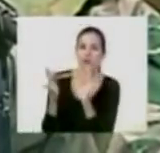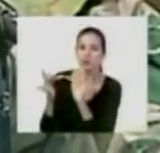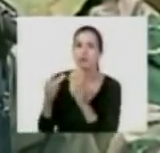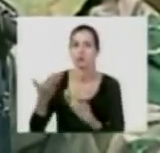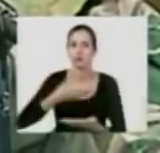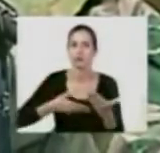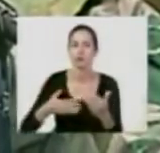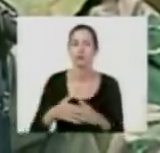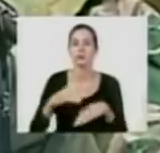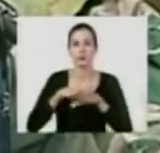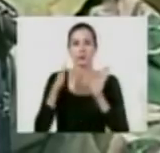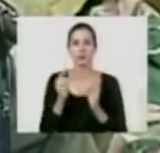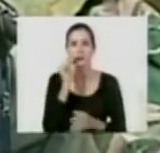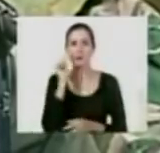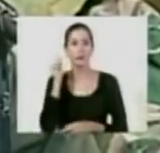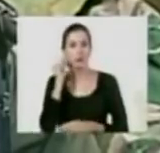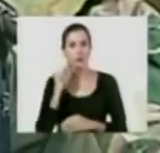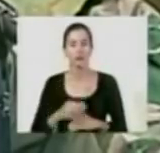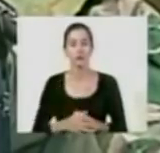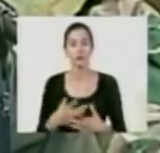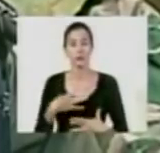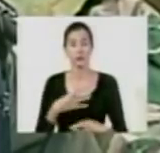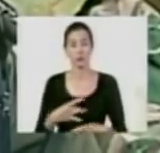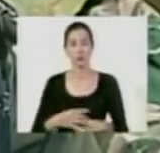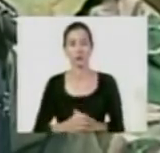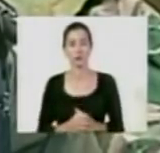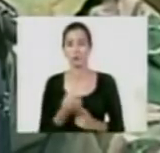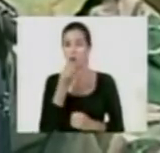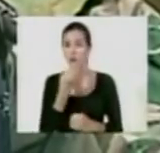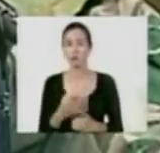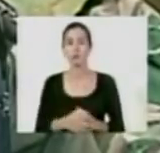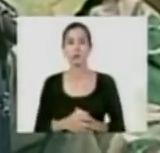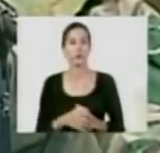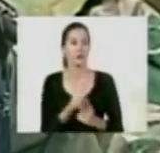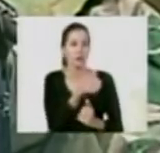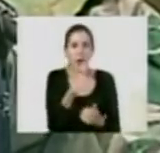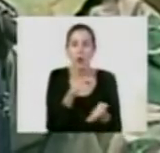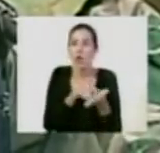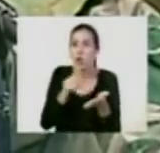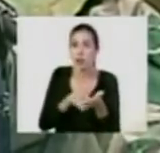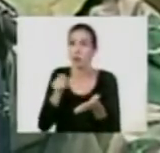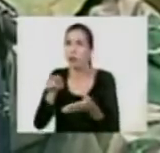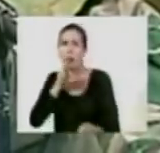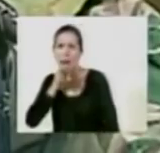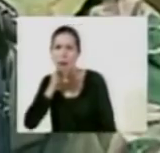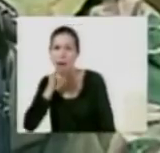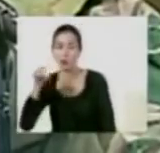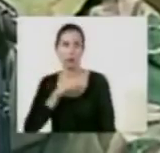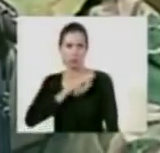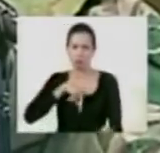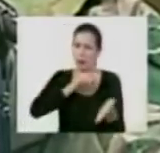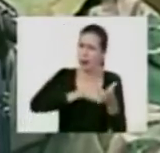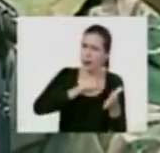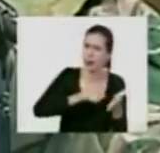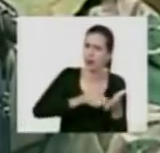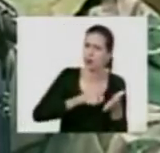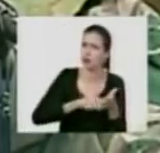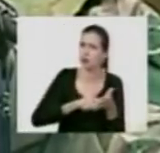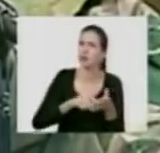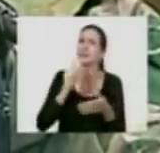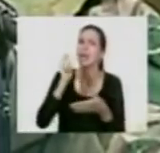Ministros fue bastante interesante y bueno, tomaron nota de todas sus instrucciones y bueno,